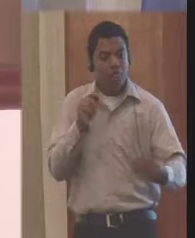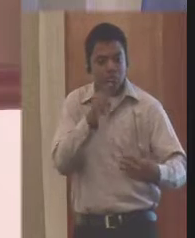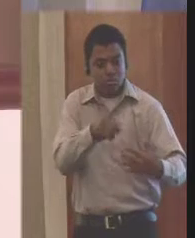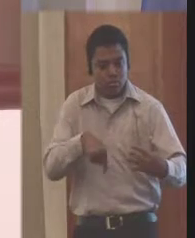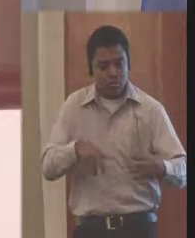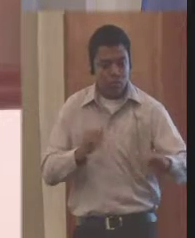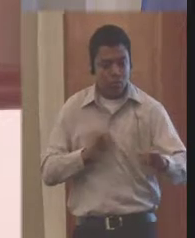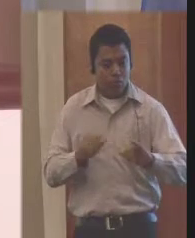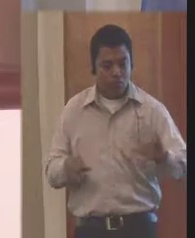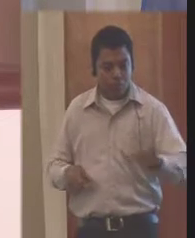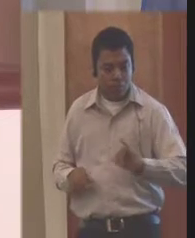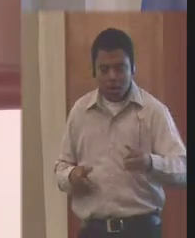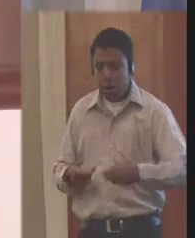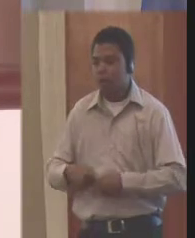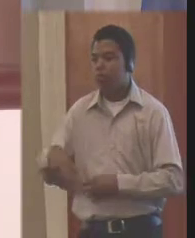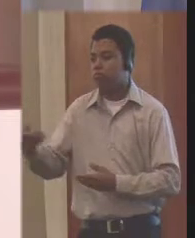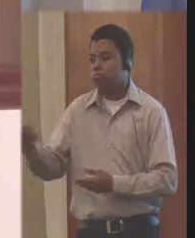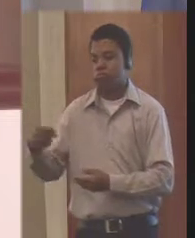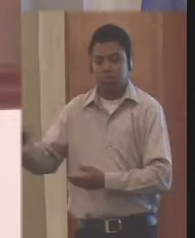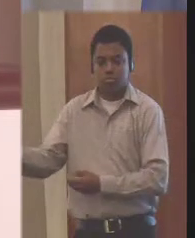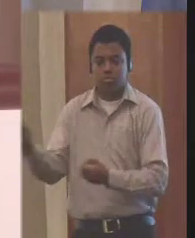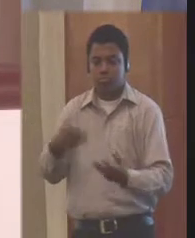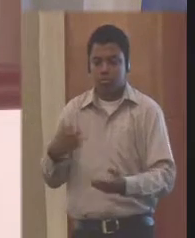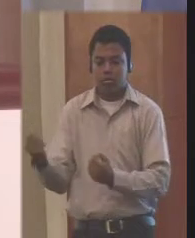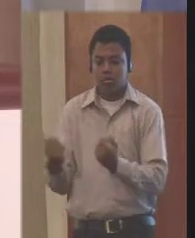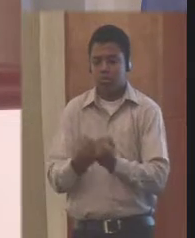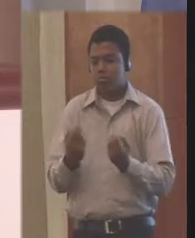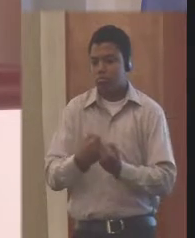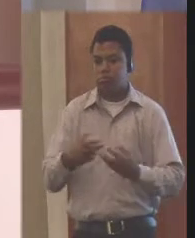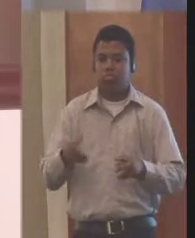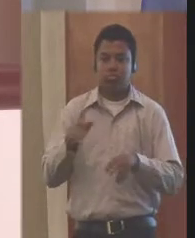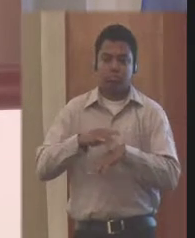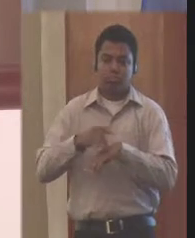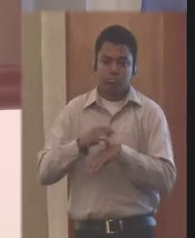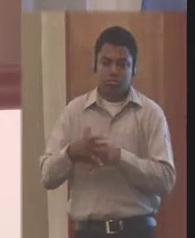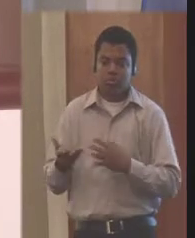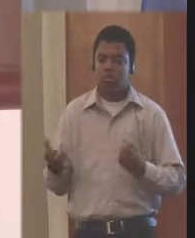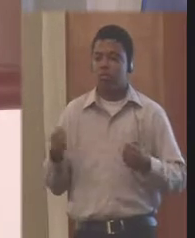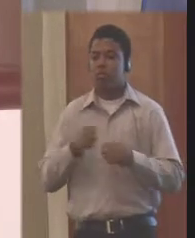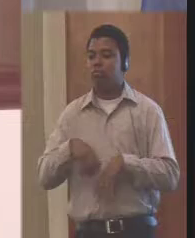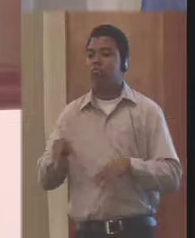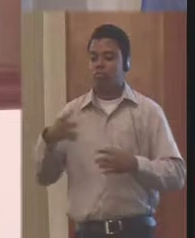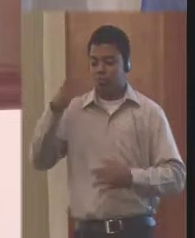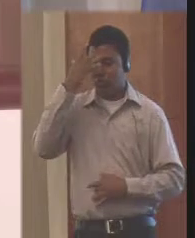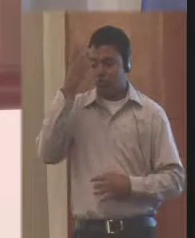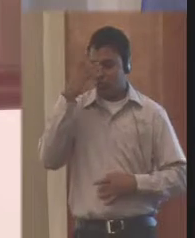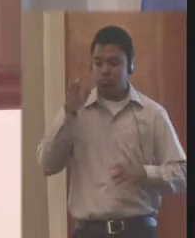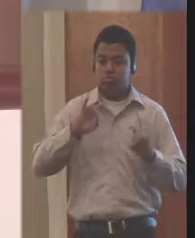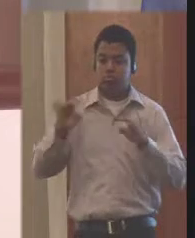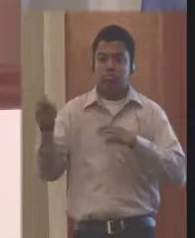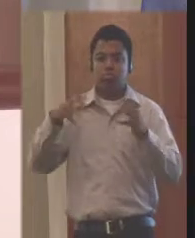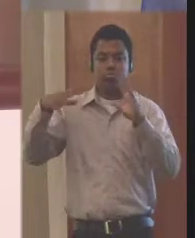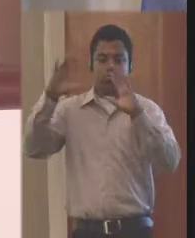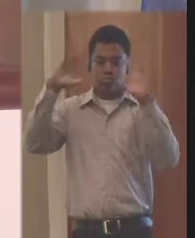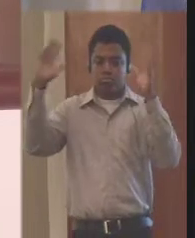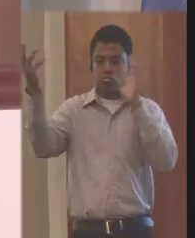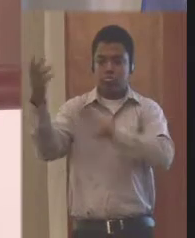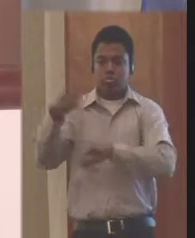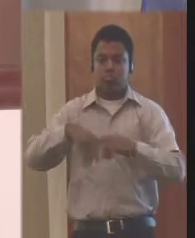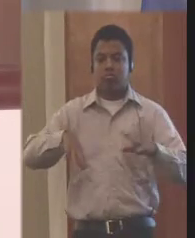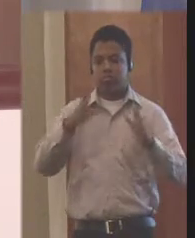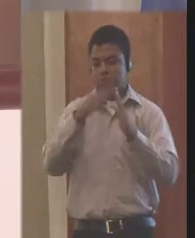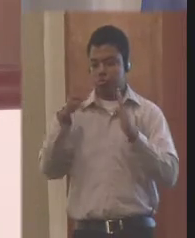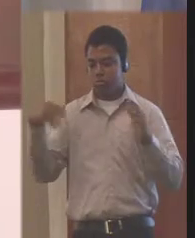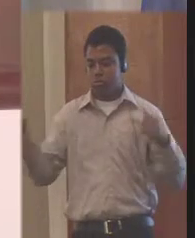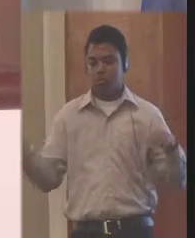agrícolas, de longevidad, pandémicos, climáticos, de energía, entre otros. Muy rápidamente quería mostrarle